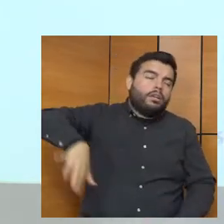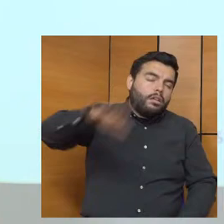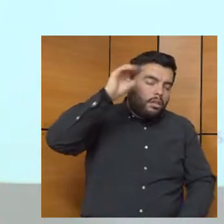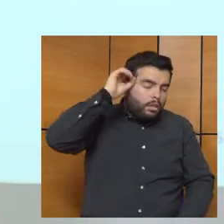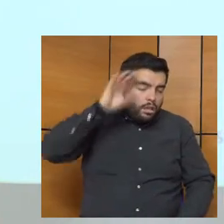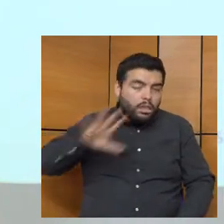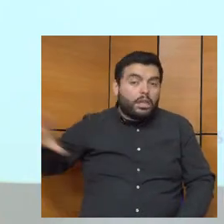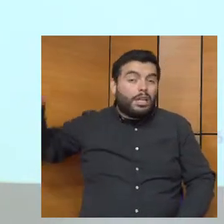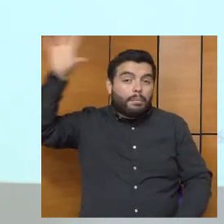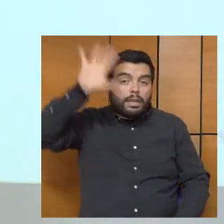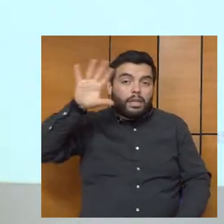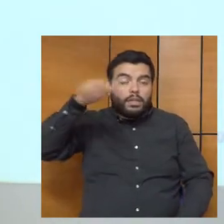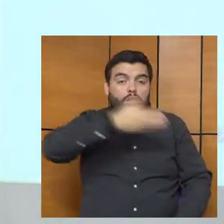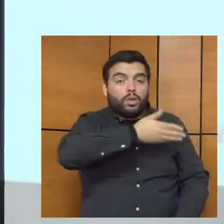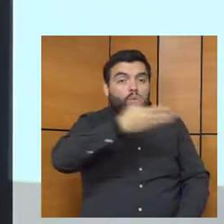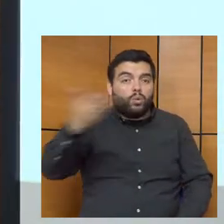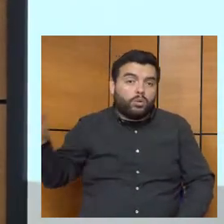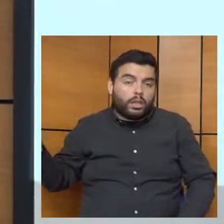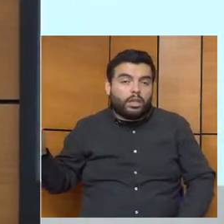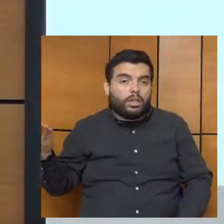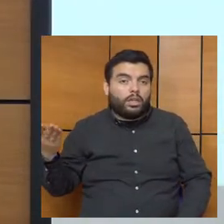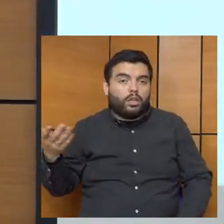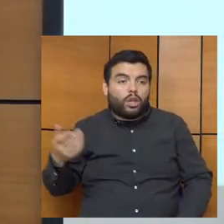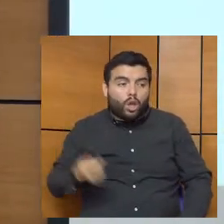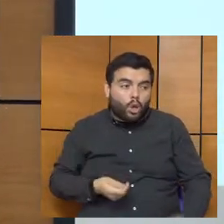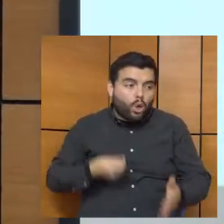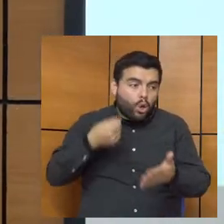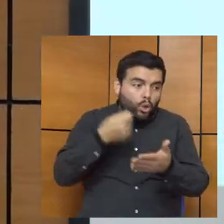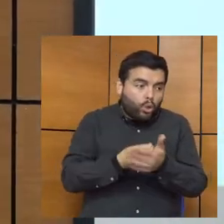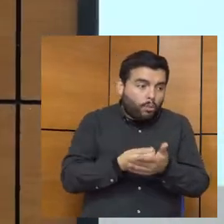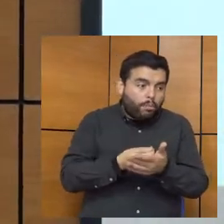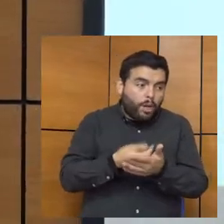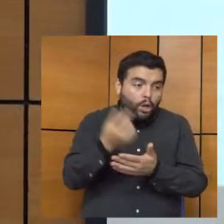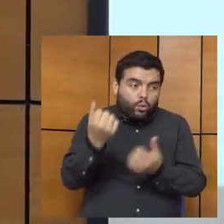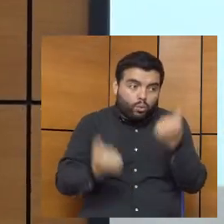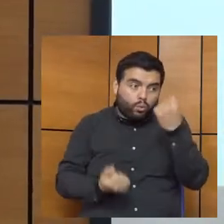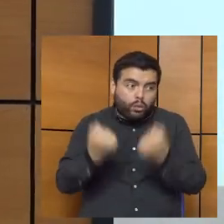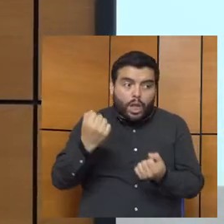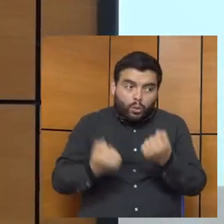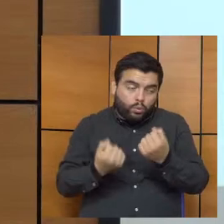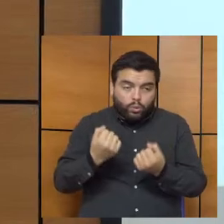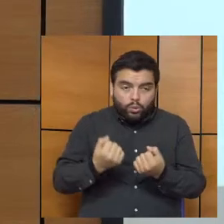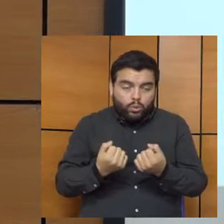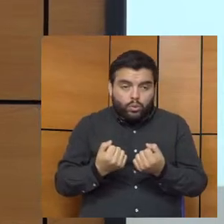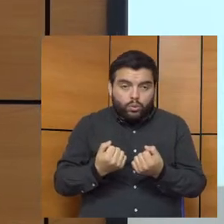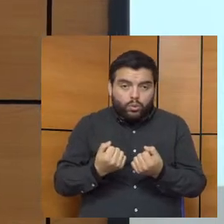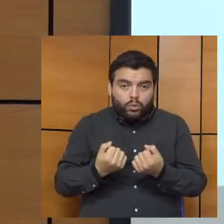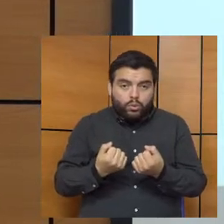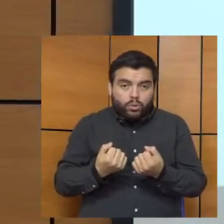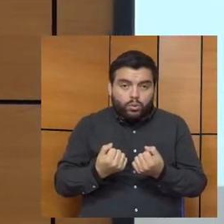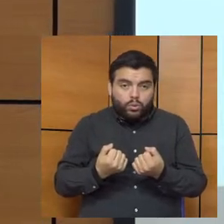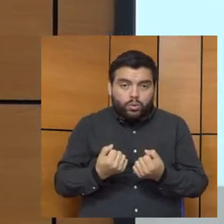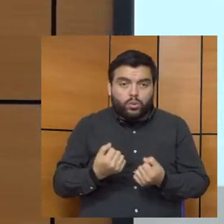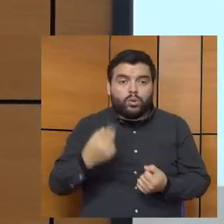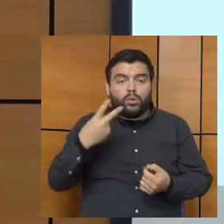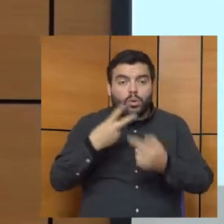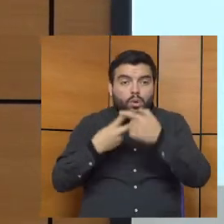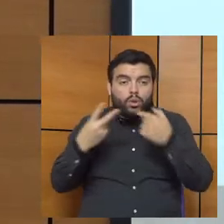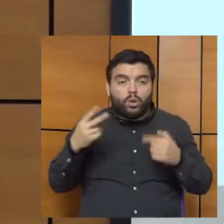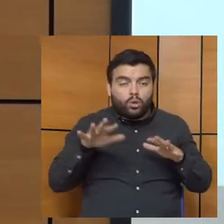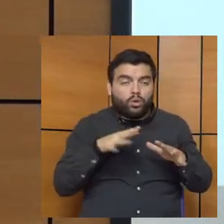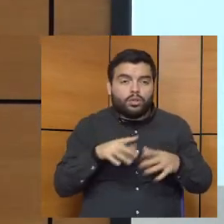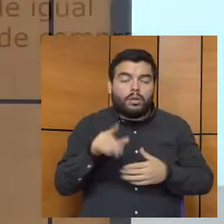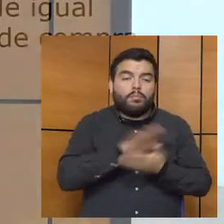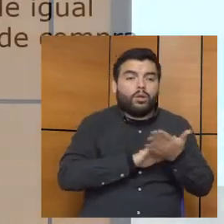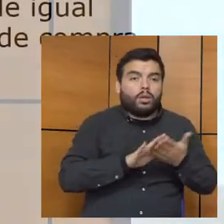idea. La intención de comprar un coche, dice acá, un auto, un automóvil, está dado por dos cosas según este modelo. Por